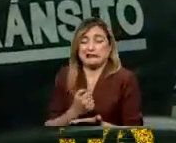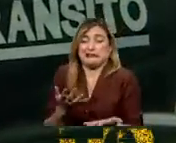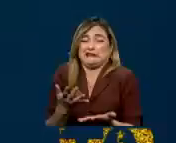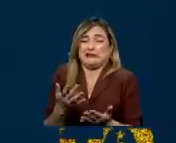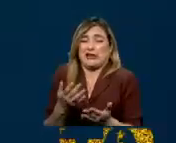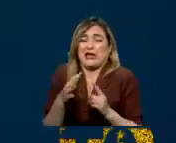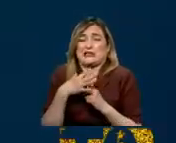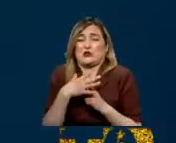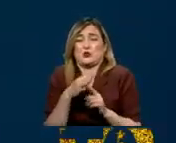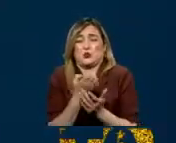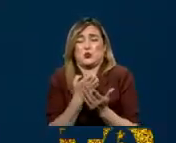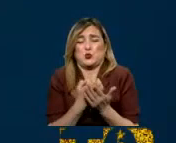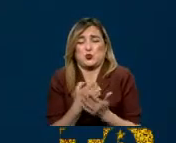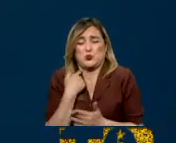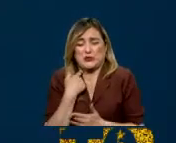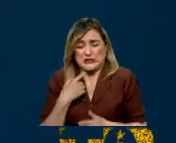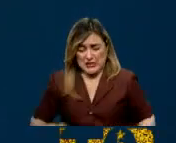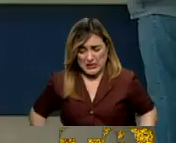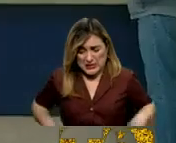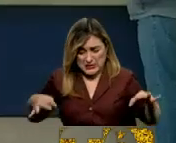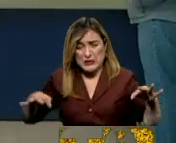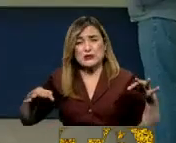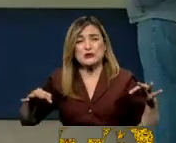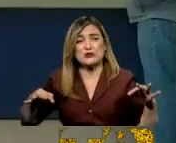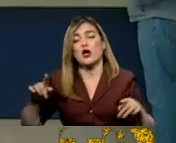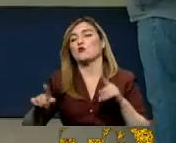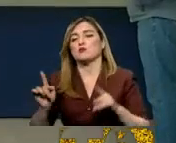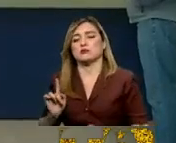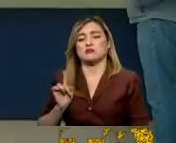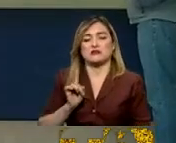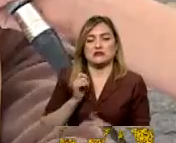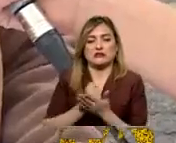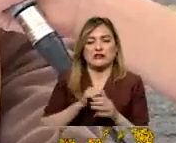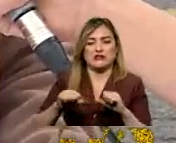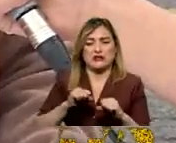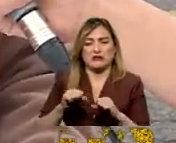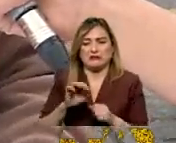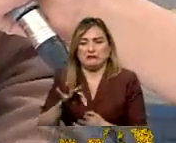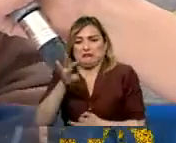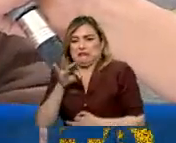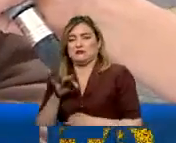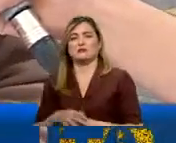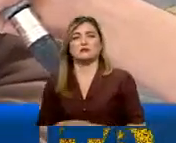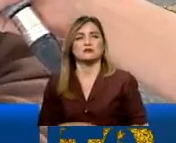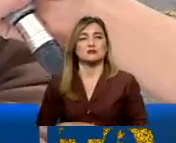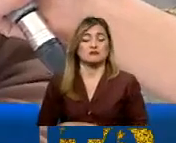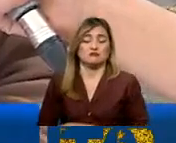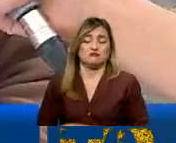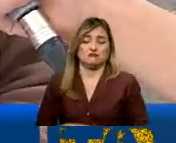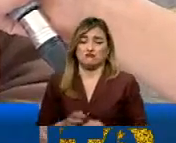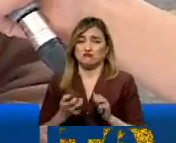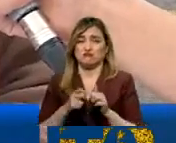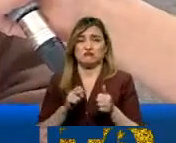la situación económica que afronta el país y el riesgo de contagio en las entidades públicas. Problema, porque encima las